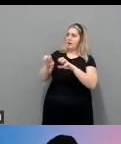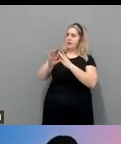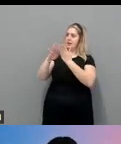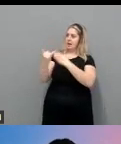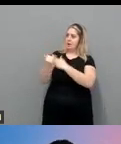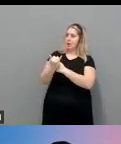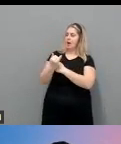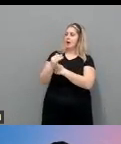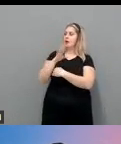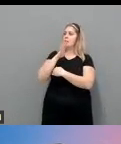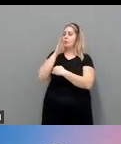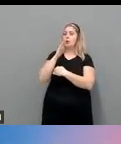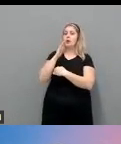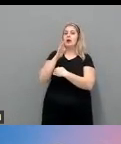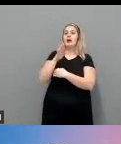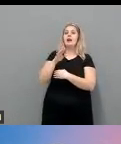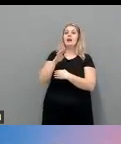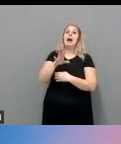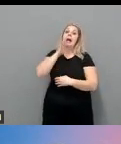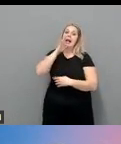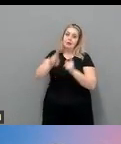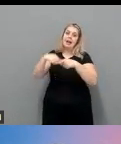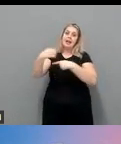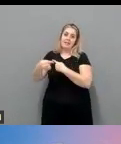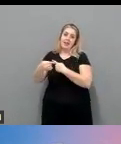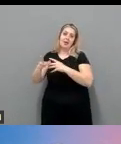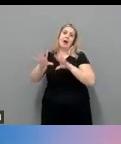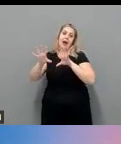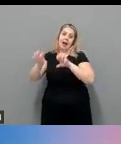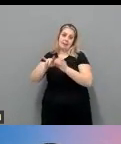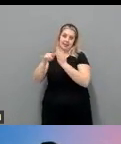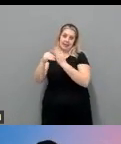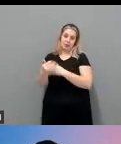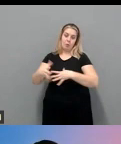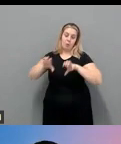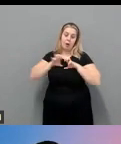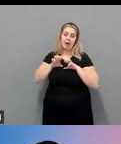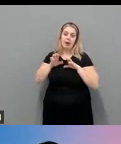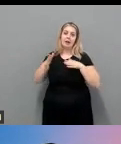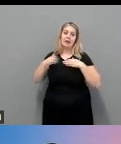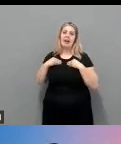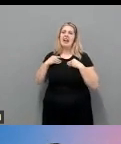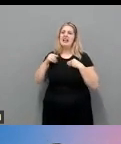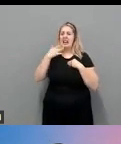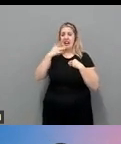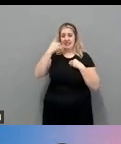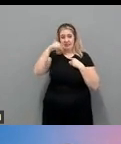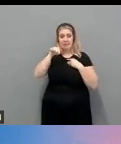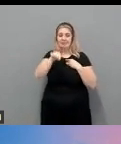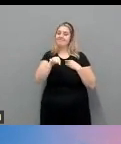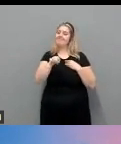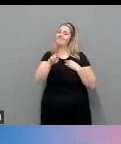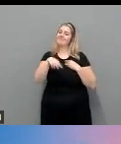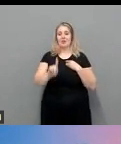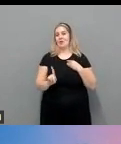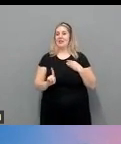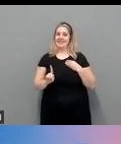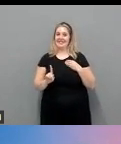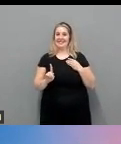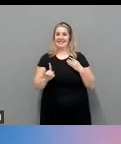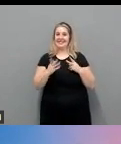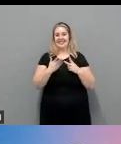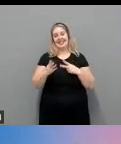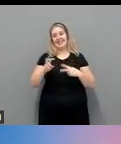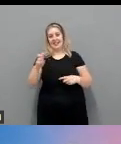por causa y efecto, ¿no? Ahora ya sabemos que esto no es así. Así que todo